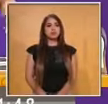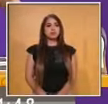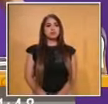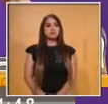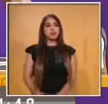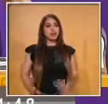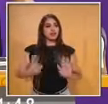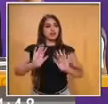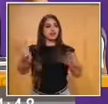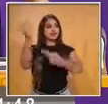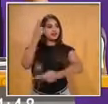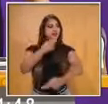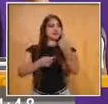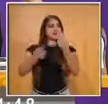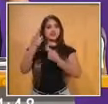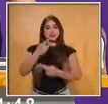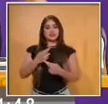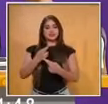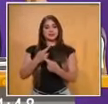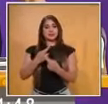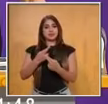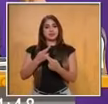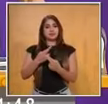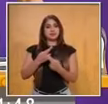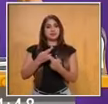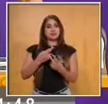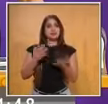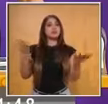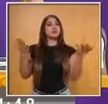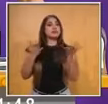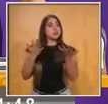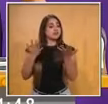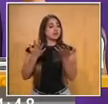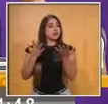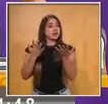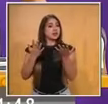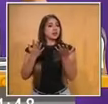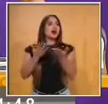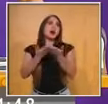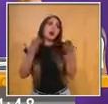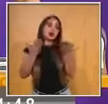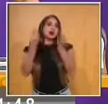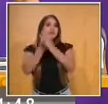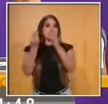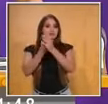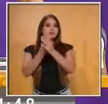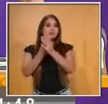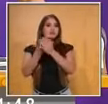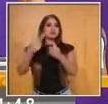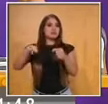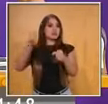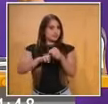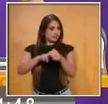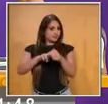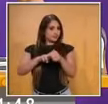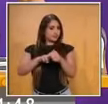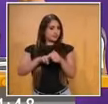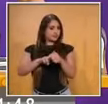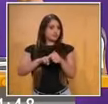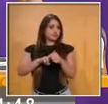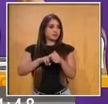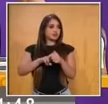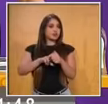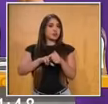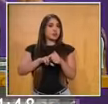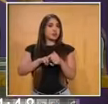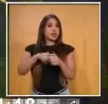Ya regresamos. Ya estamos. Estamos de vuelta con la clase de naturales. Ok, el aprendizaje esperado